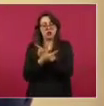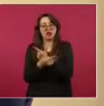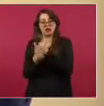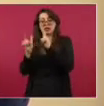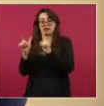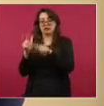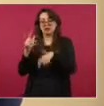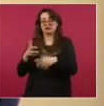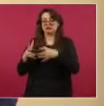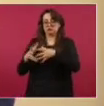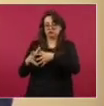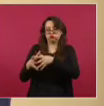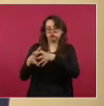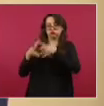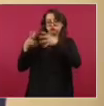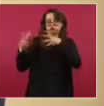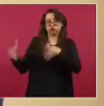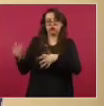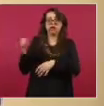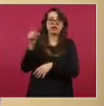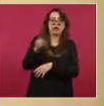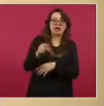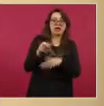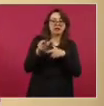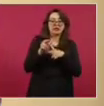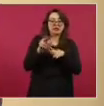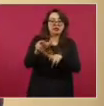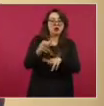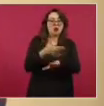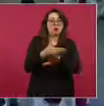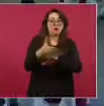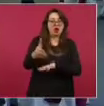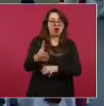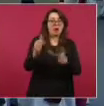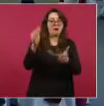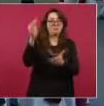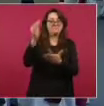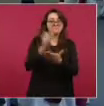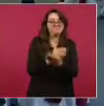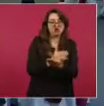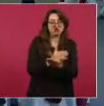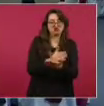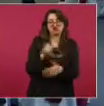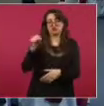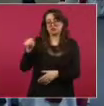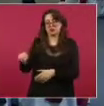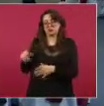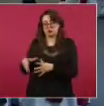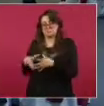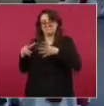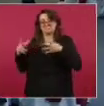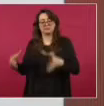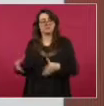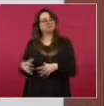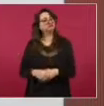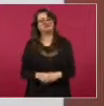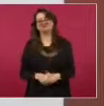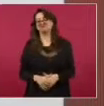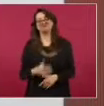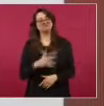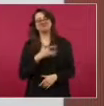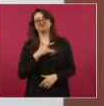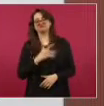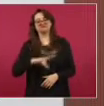del Río Blanco, porque funcionaba en Puebla y en Tlaxcala, se declara en huelga. 7,000